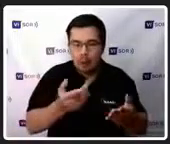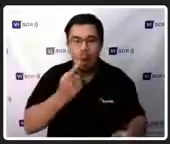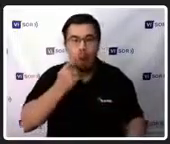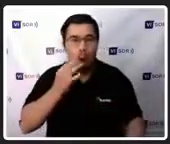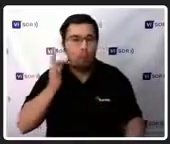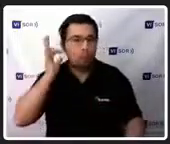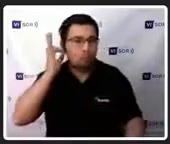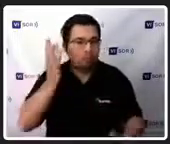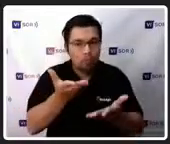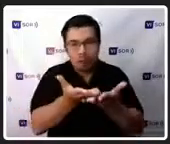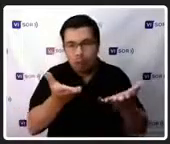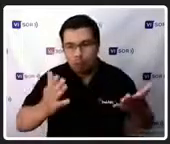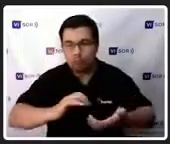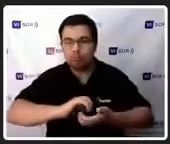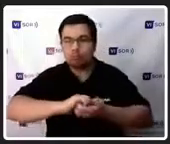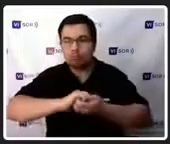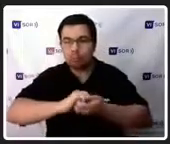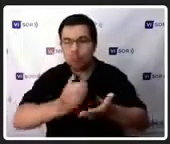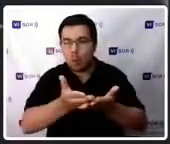nosotros acá